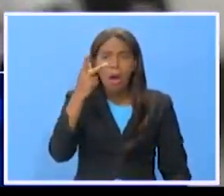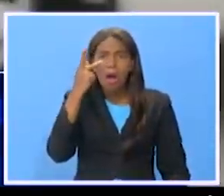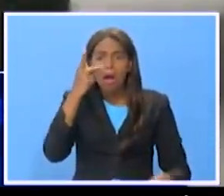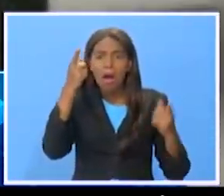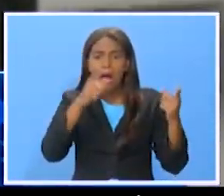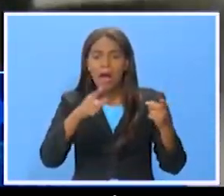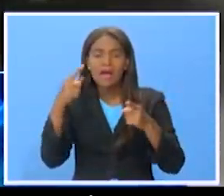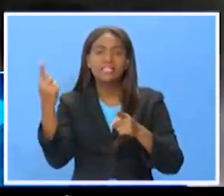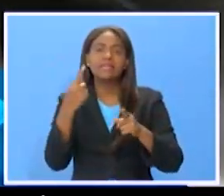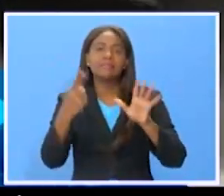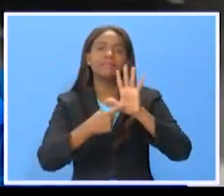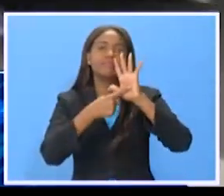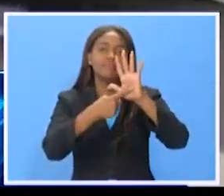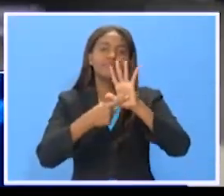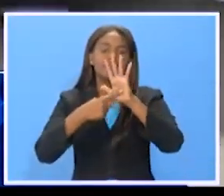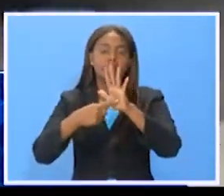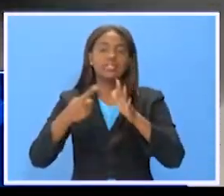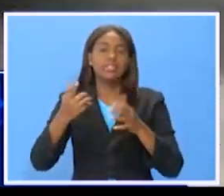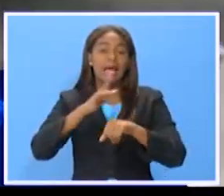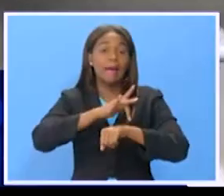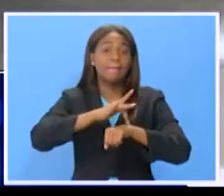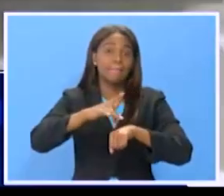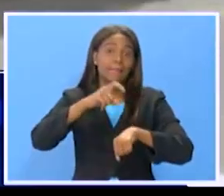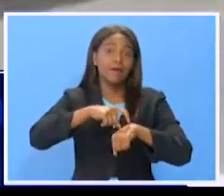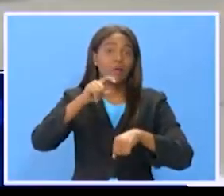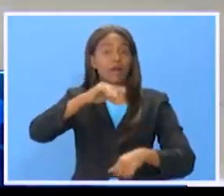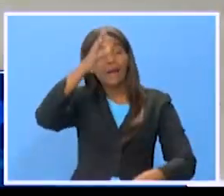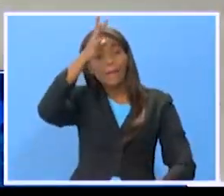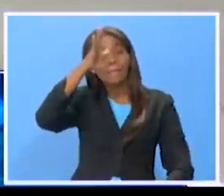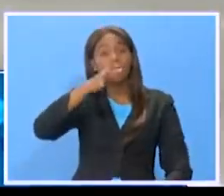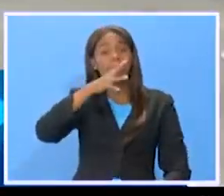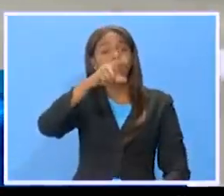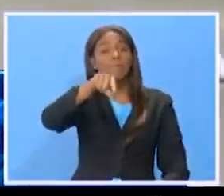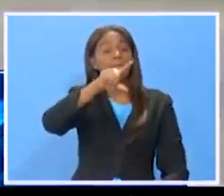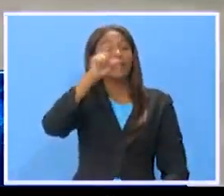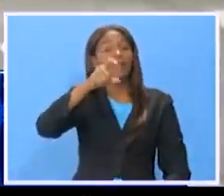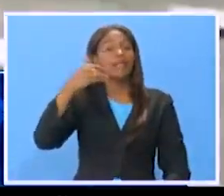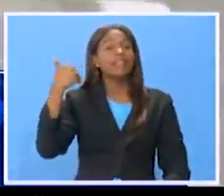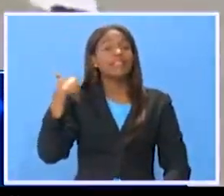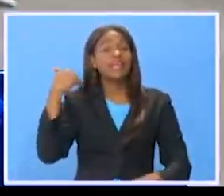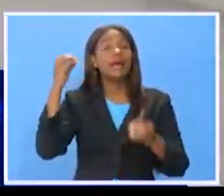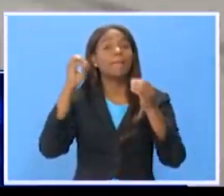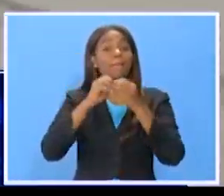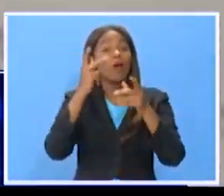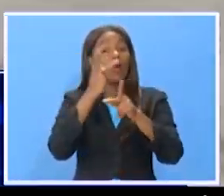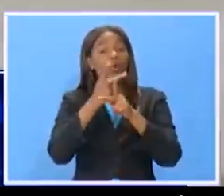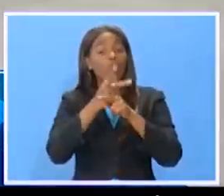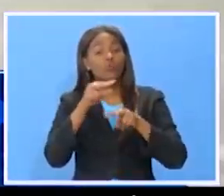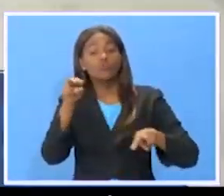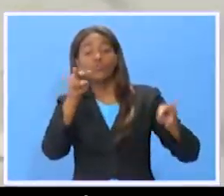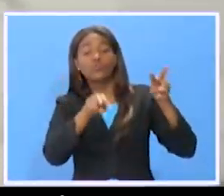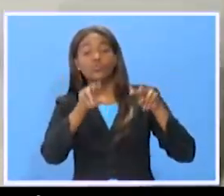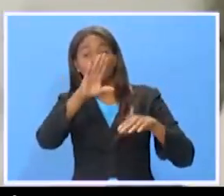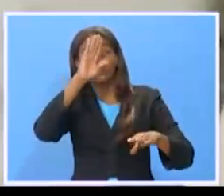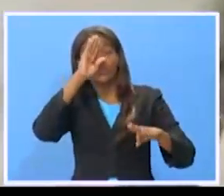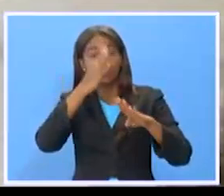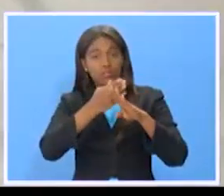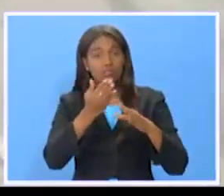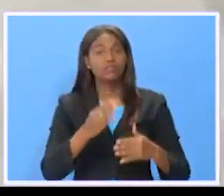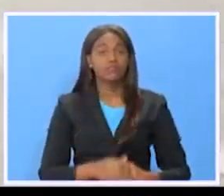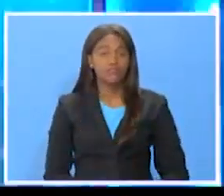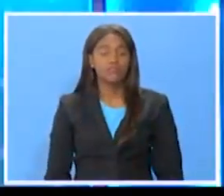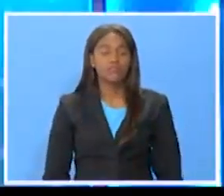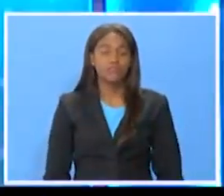suelen presentar a tempranas horas y que los padres deben tener mayor control sobre sus hijos.